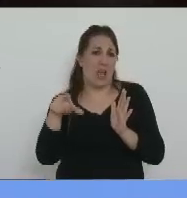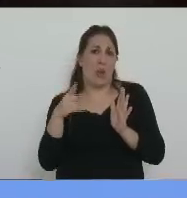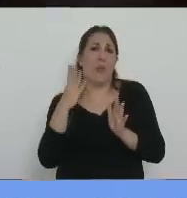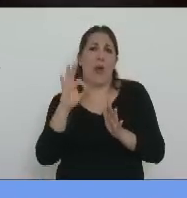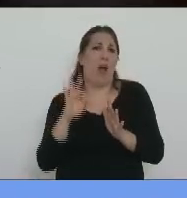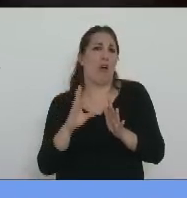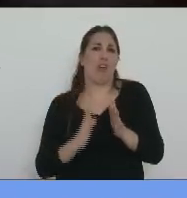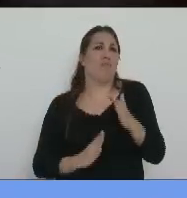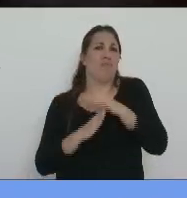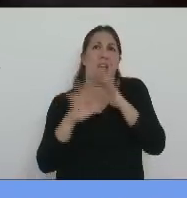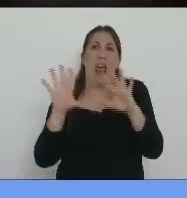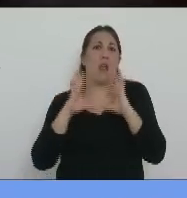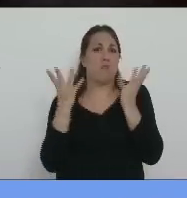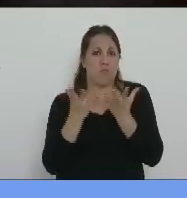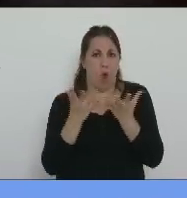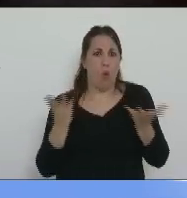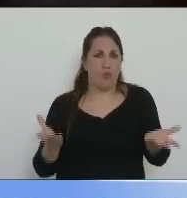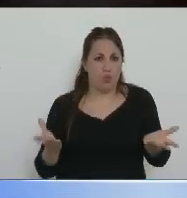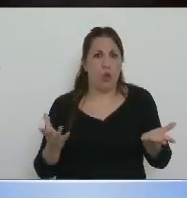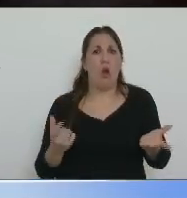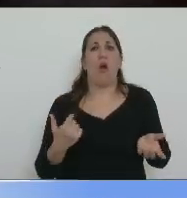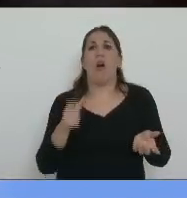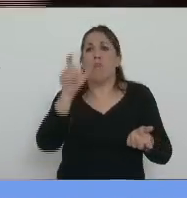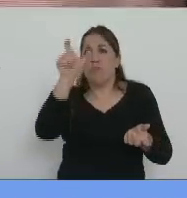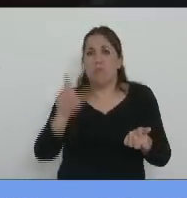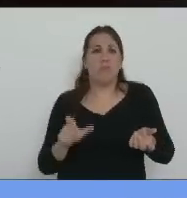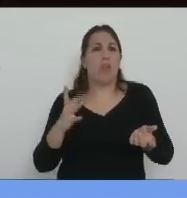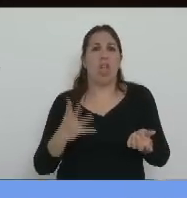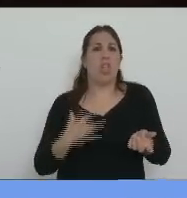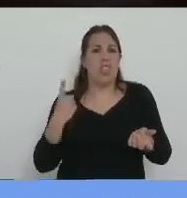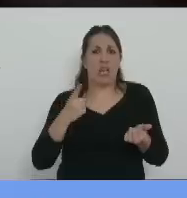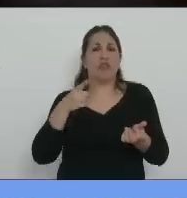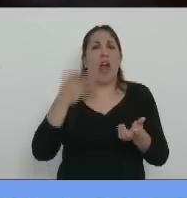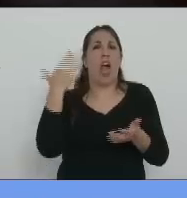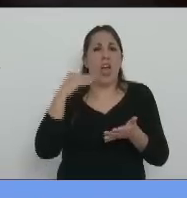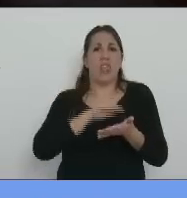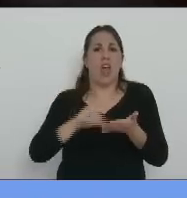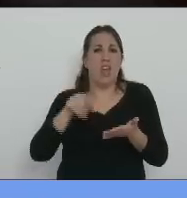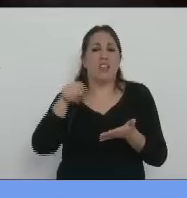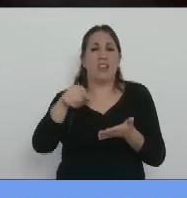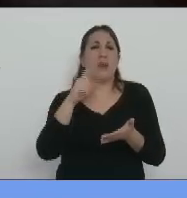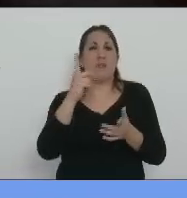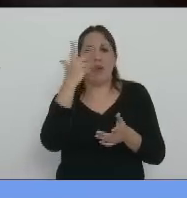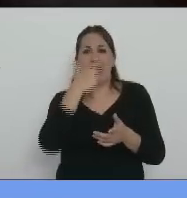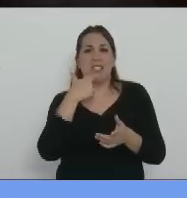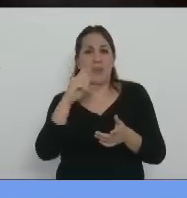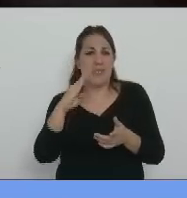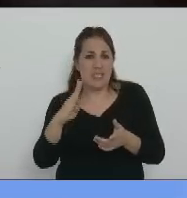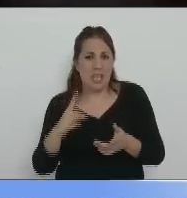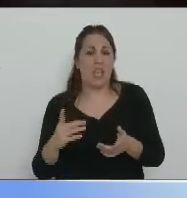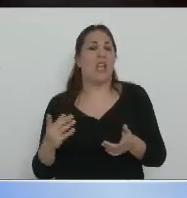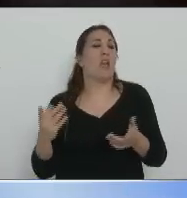tuvimos a una directora que había sido funcionaria lady vice es decir